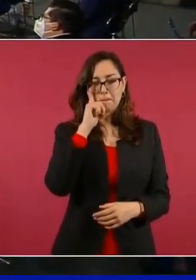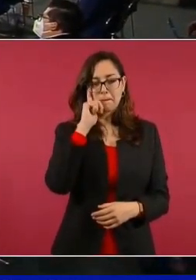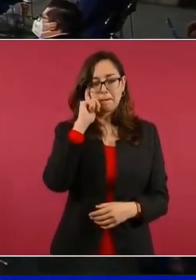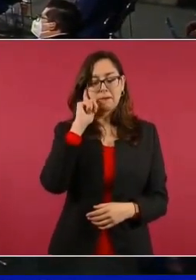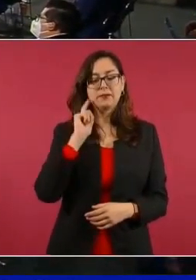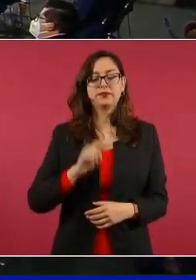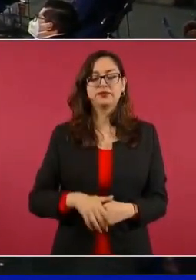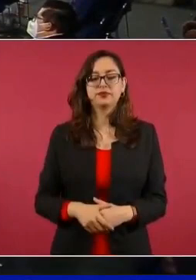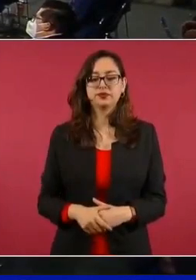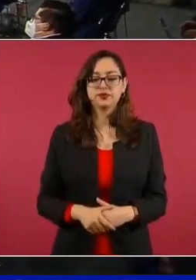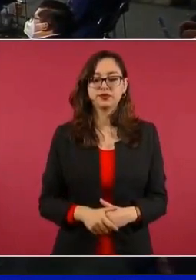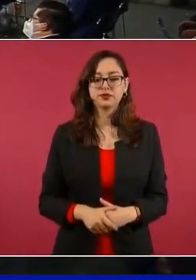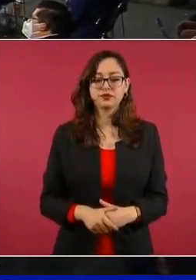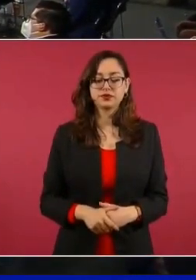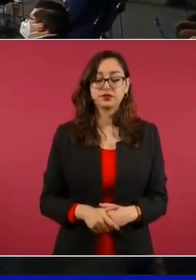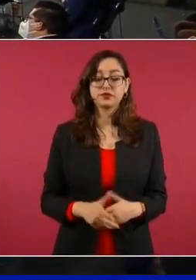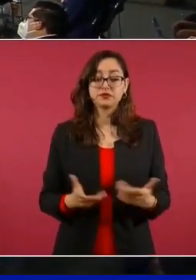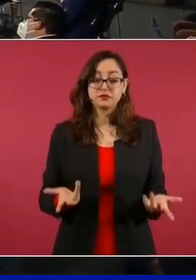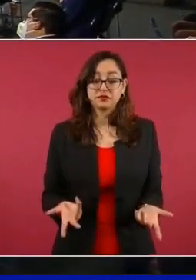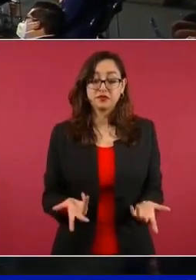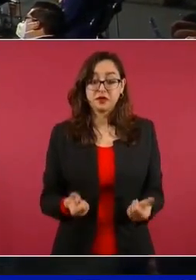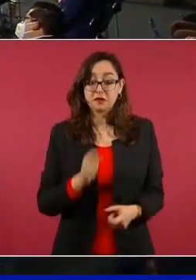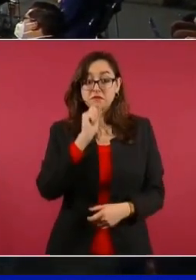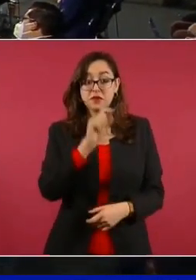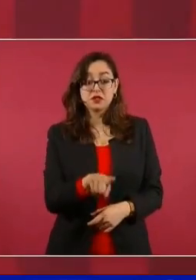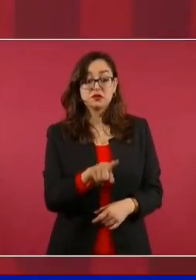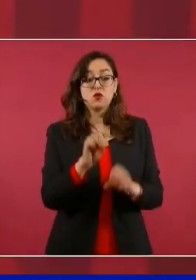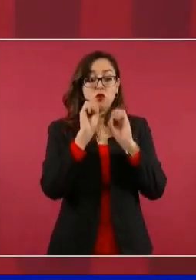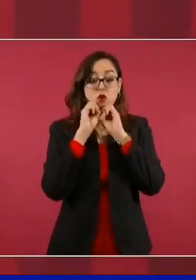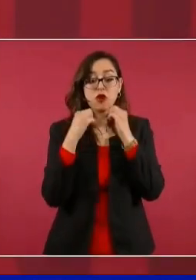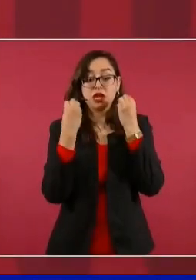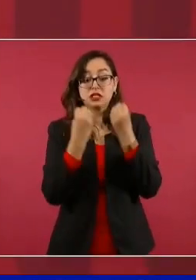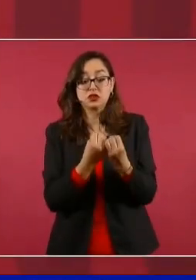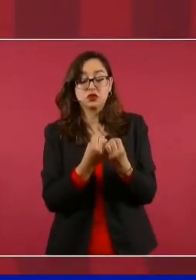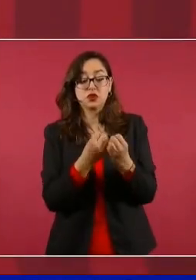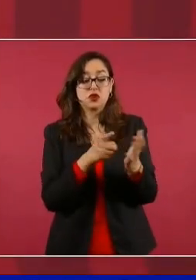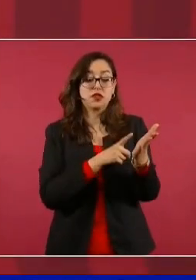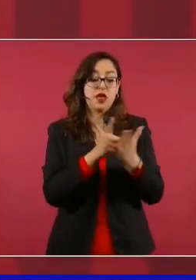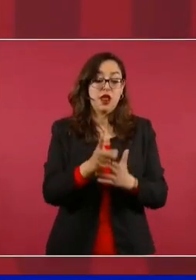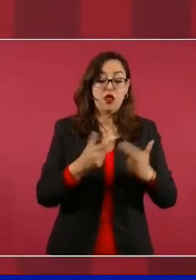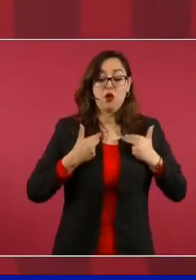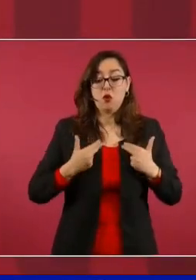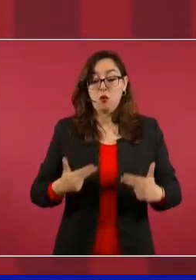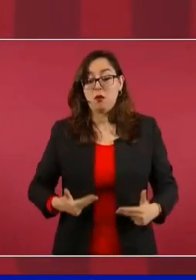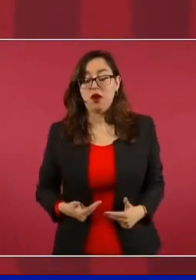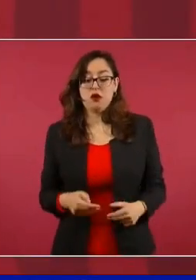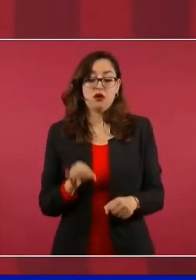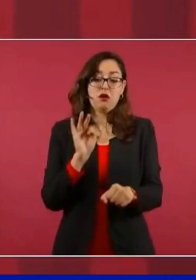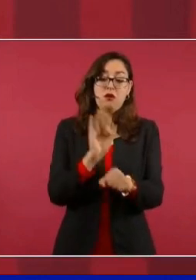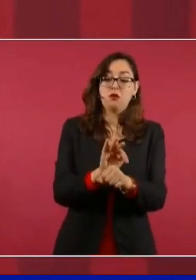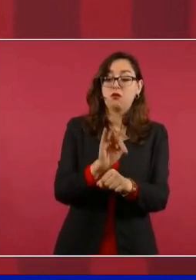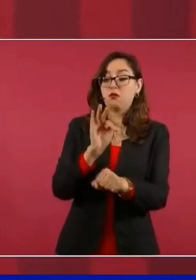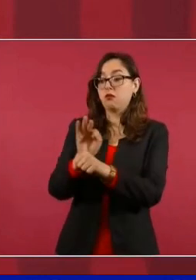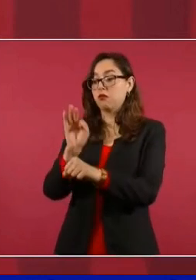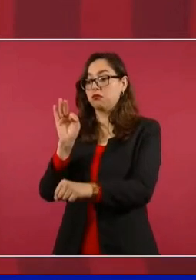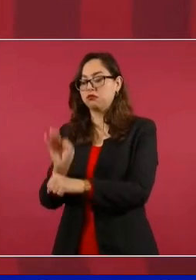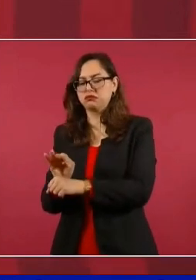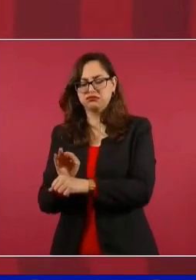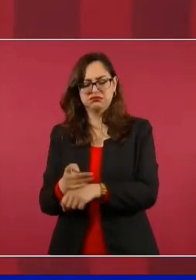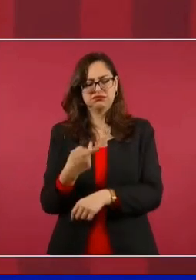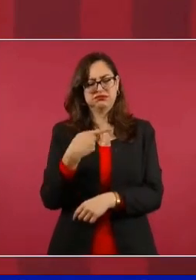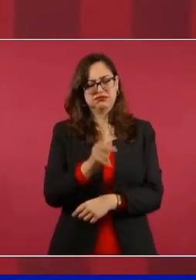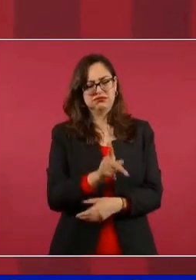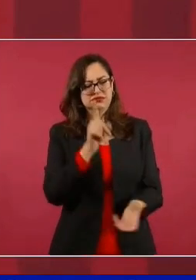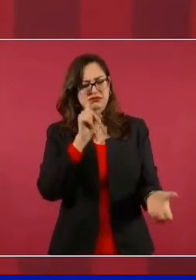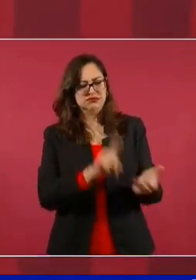defensores o supuestos defensores de derechos humanos, que se convierten en administradores